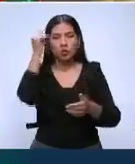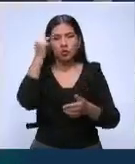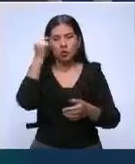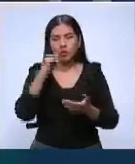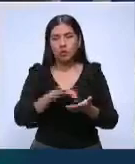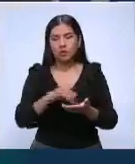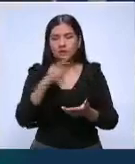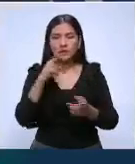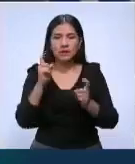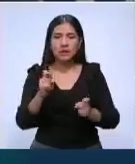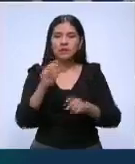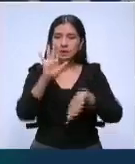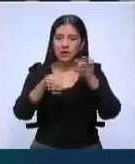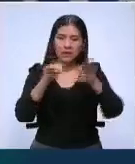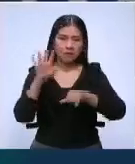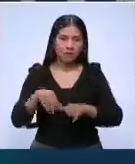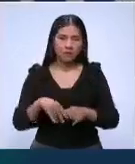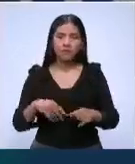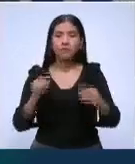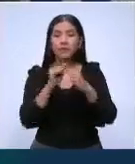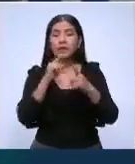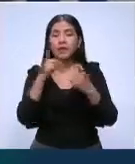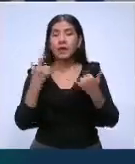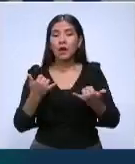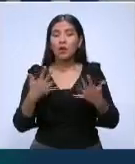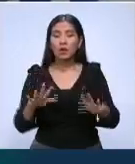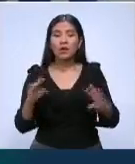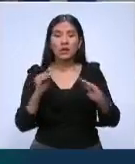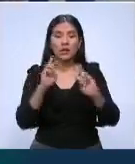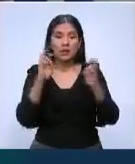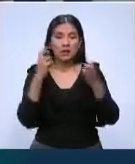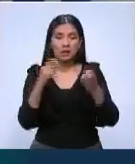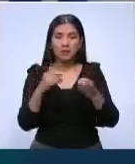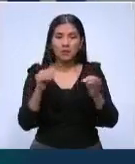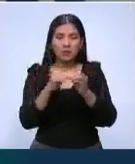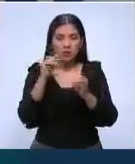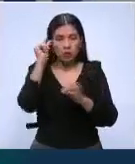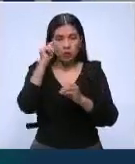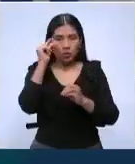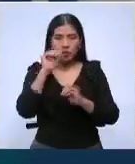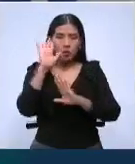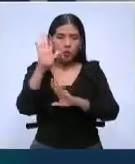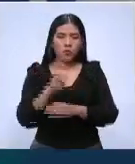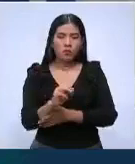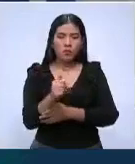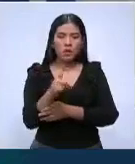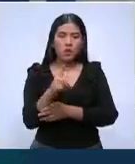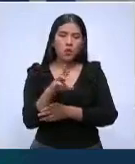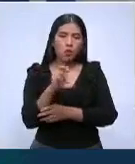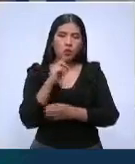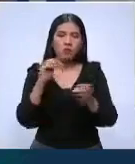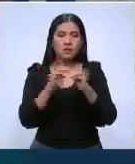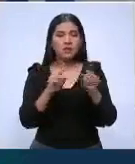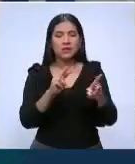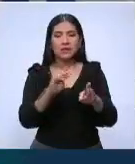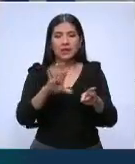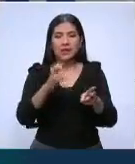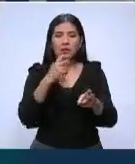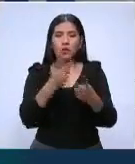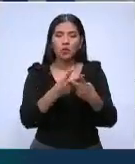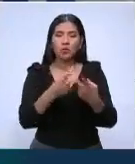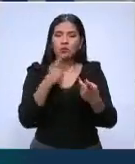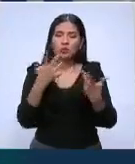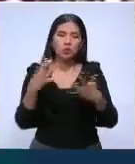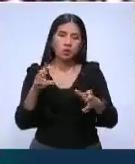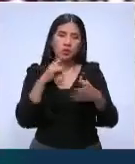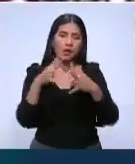América. La Casa Blanca ratificó que bajo ningún concepto invitará al gobierno de Nicolás Maduro ni al de Nicaragua a la Cumbre de las